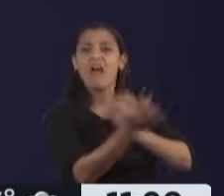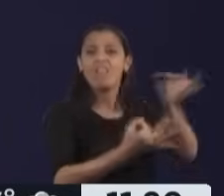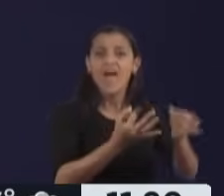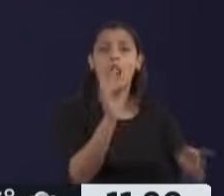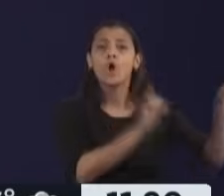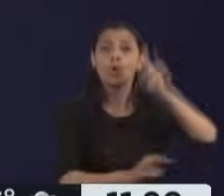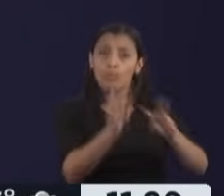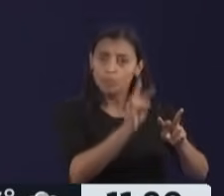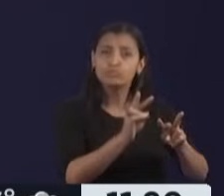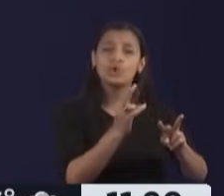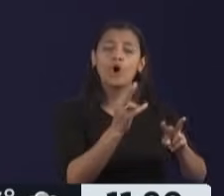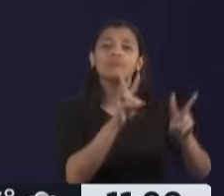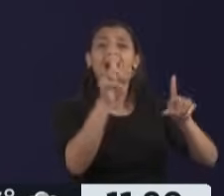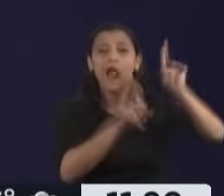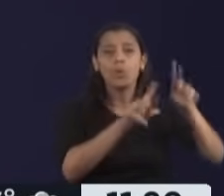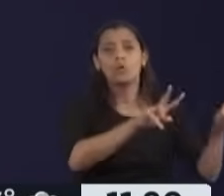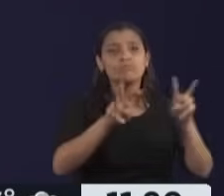algunas cuestiones.